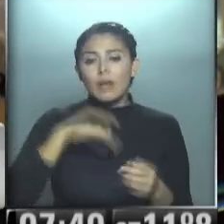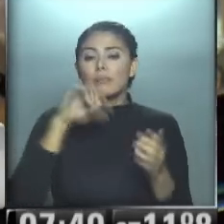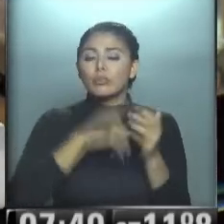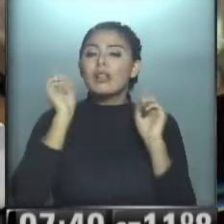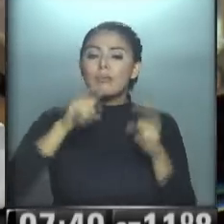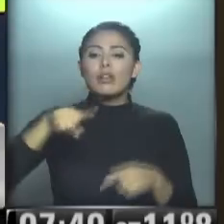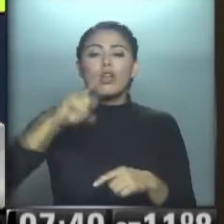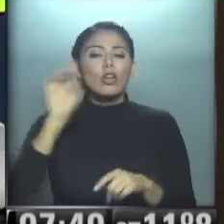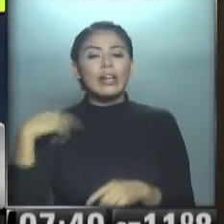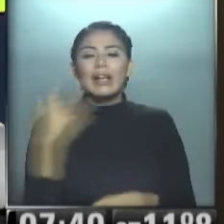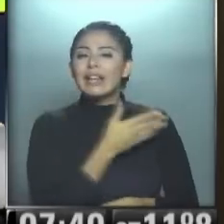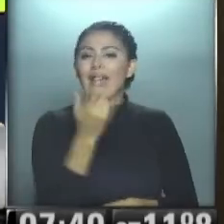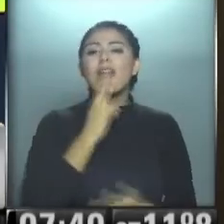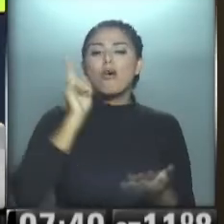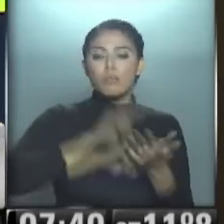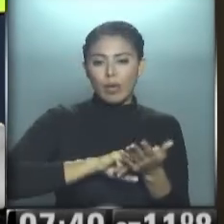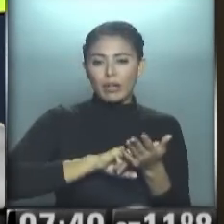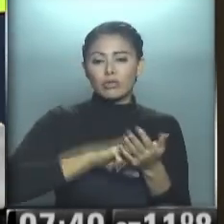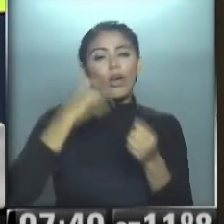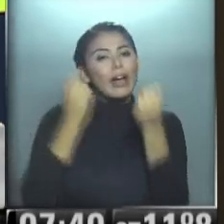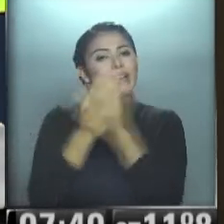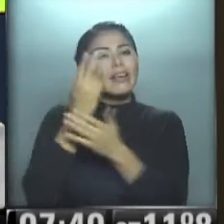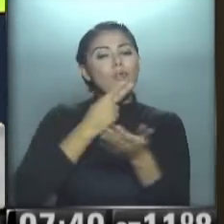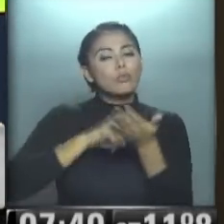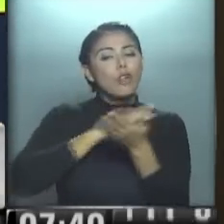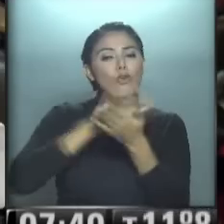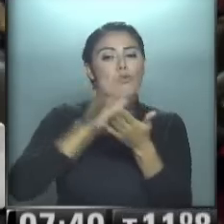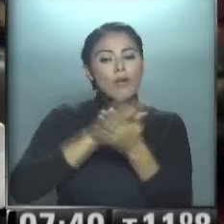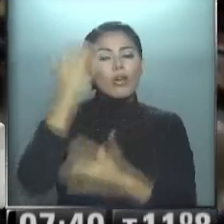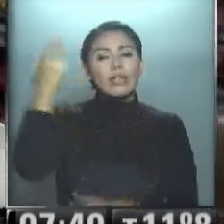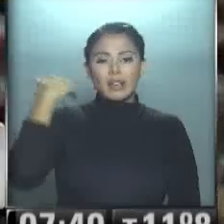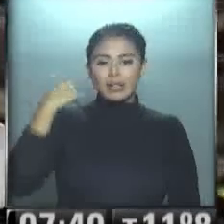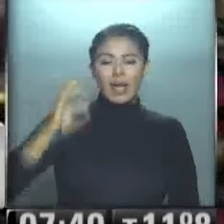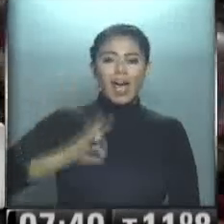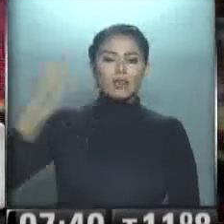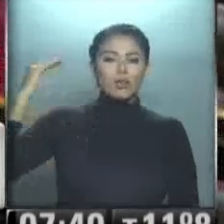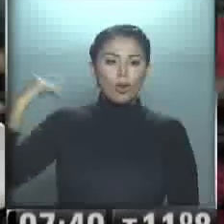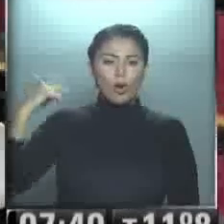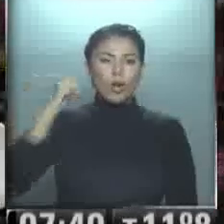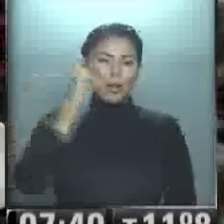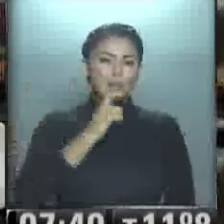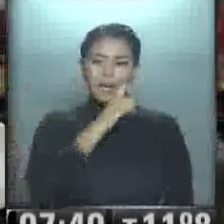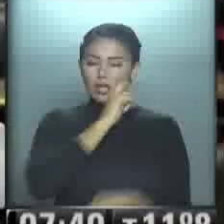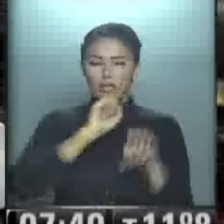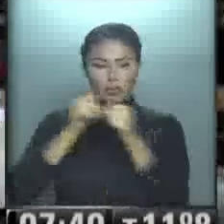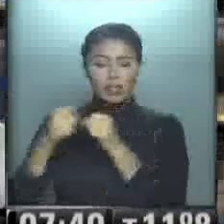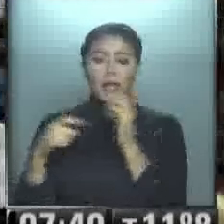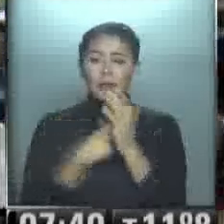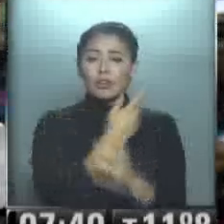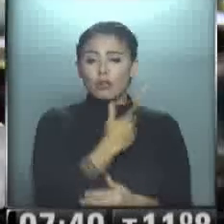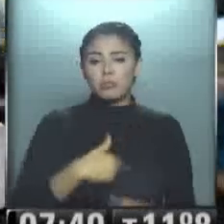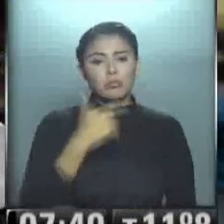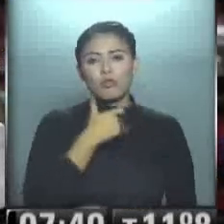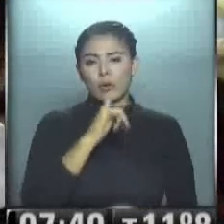que modifica el conjunto de impuestos directos, crea nuevos impuestos que fueron eliminados durante los años del menemismo, pero no lo quieren